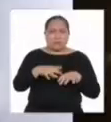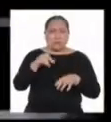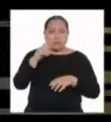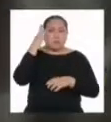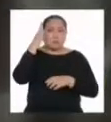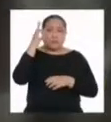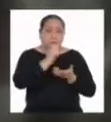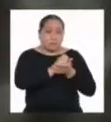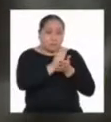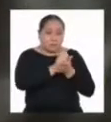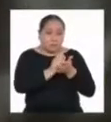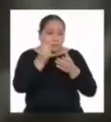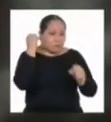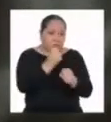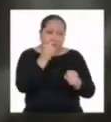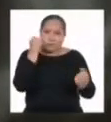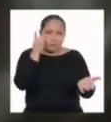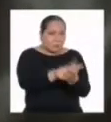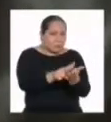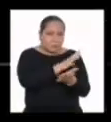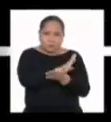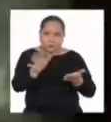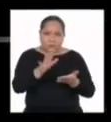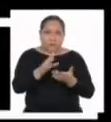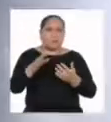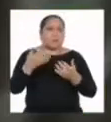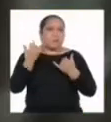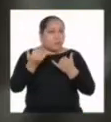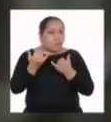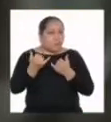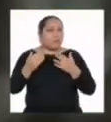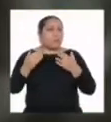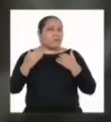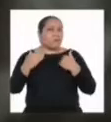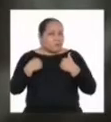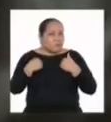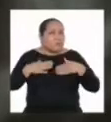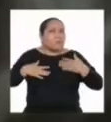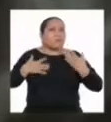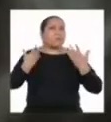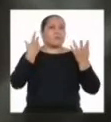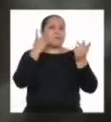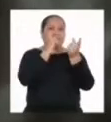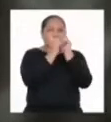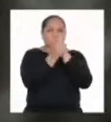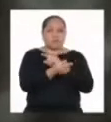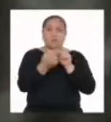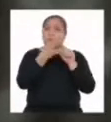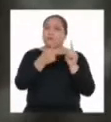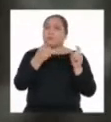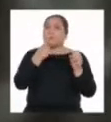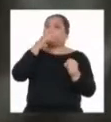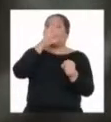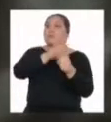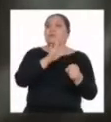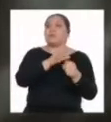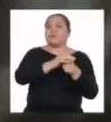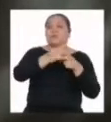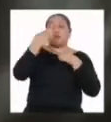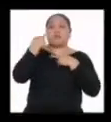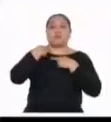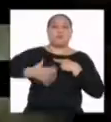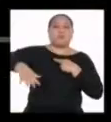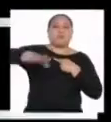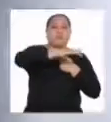en piedra y aún estamos a tiempo de poder cambiarlo. Pero va a requerir el compromiso de todas y todos, y no